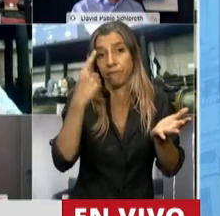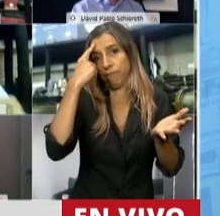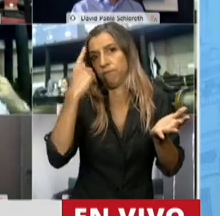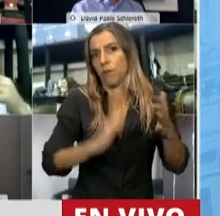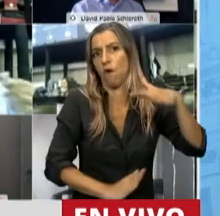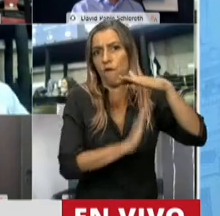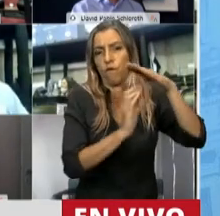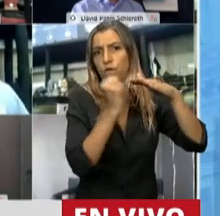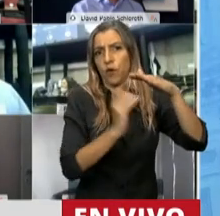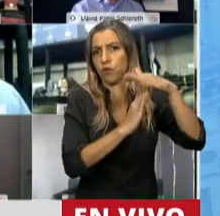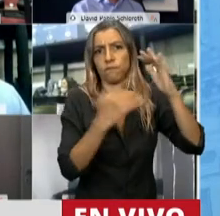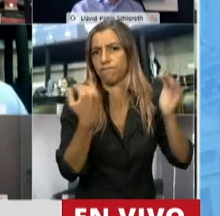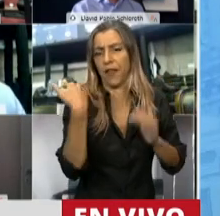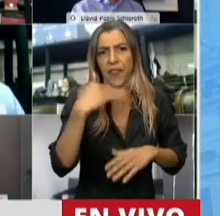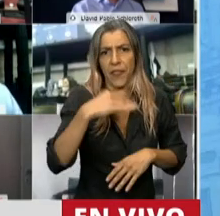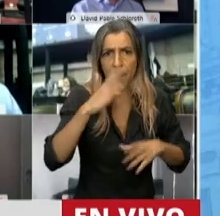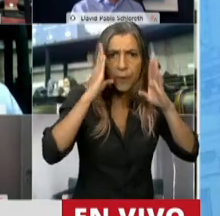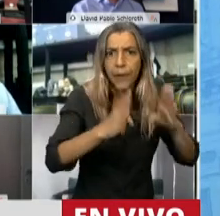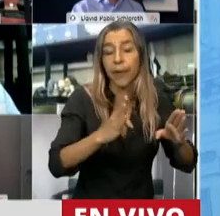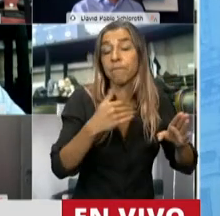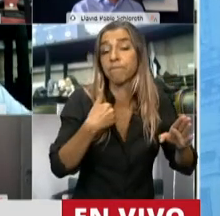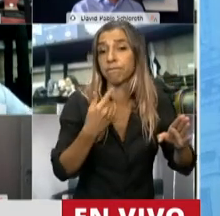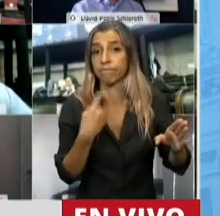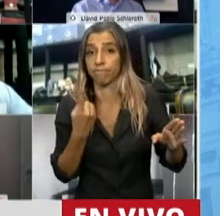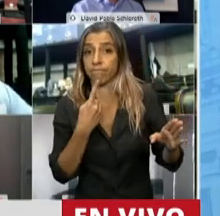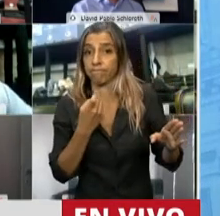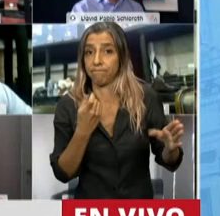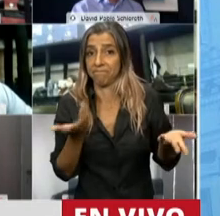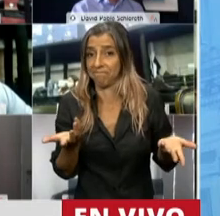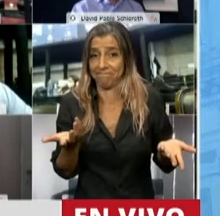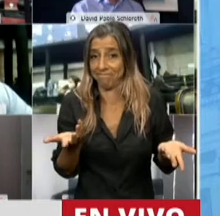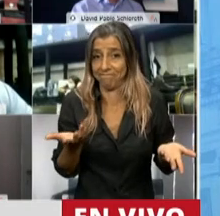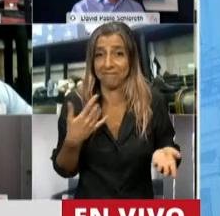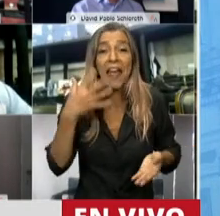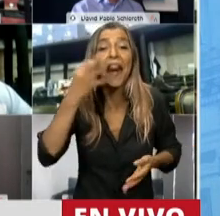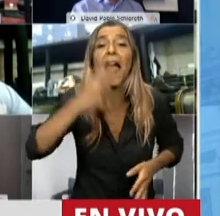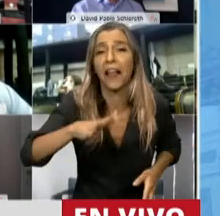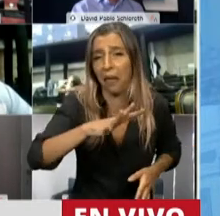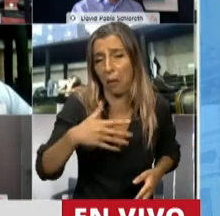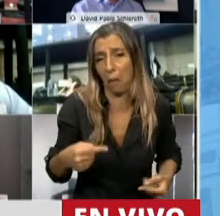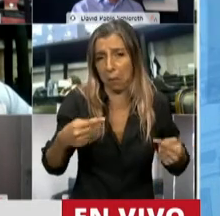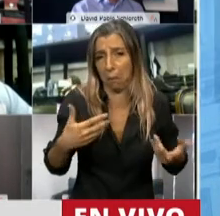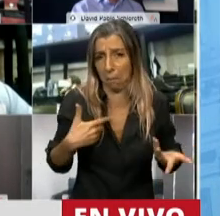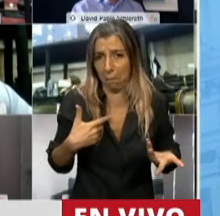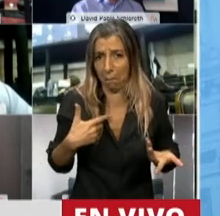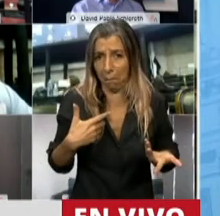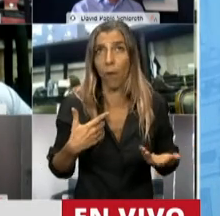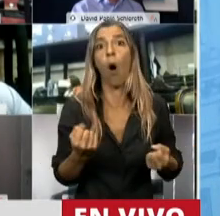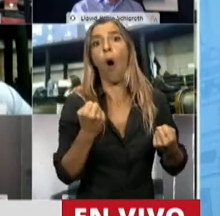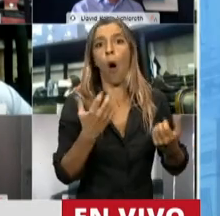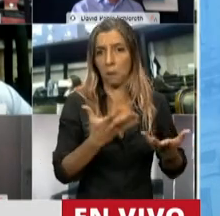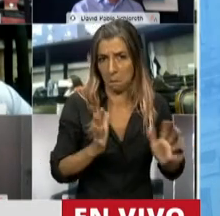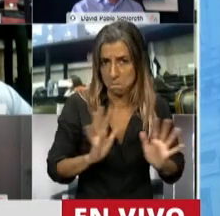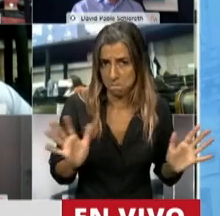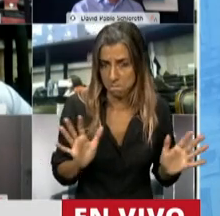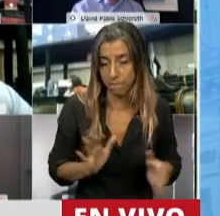en muchísimos casos estamos viendo que hay una muy baja calidad educativa. Y hay dos situaciones que hay que tener